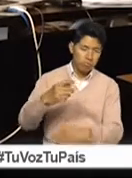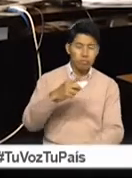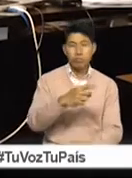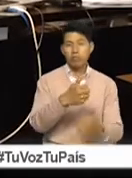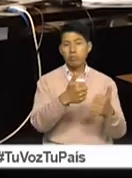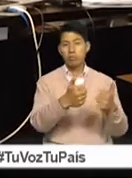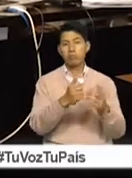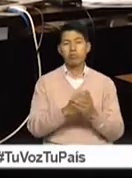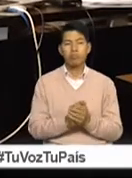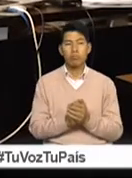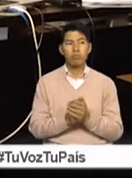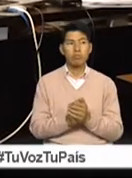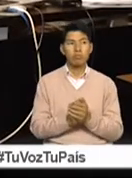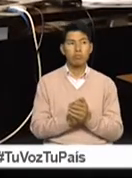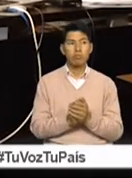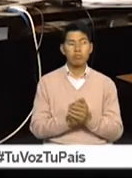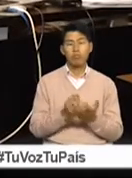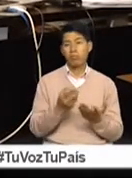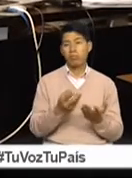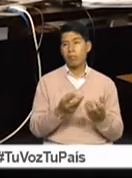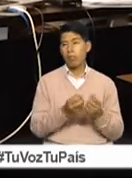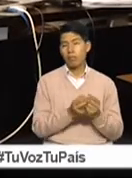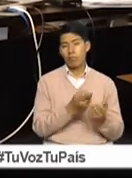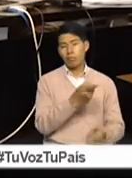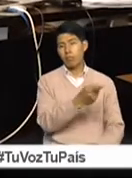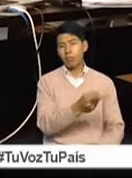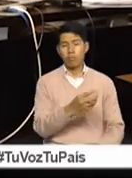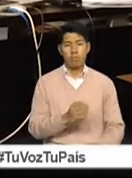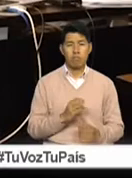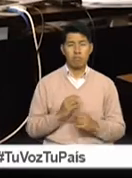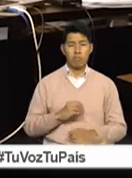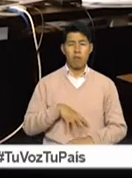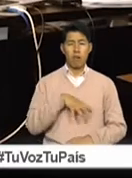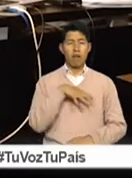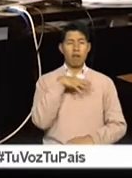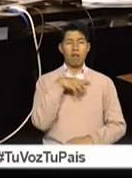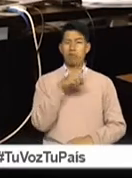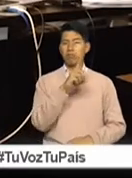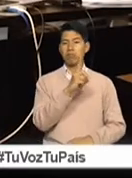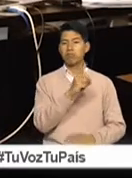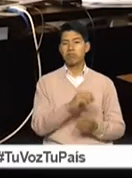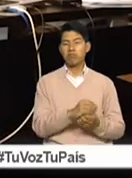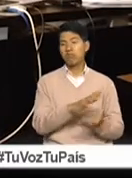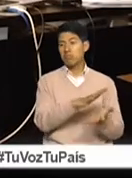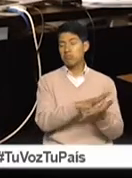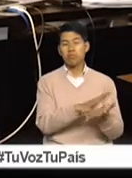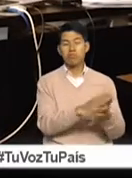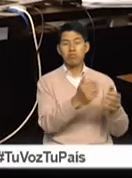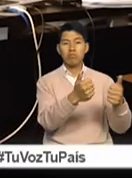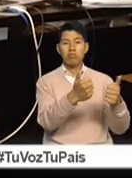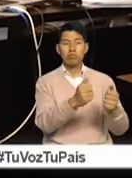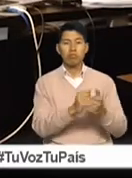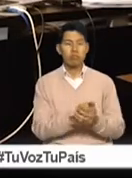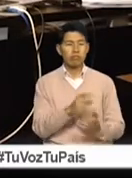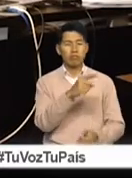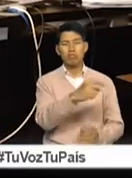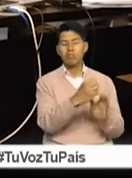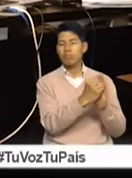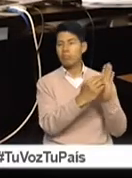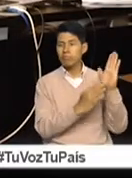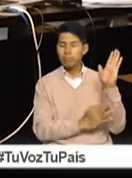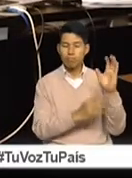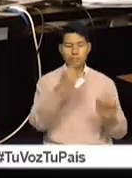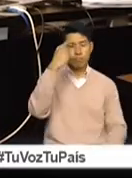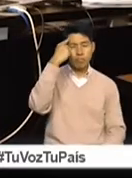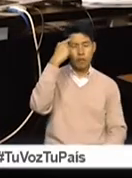desde su sencillez y desde su sapiencia supo establecer un método apropiado para cada